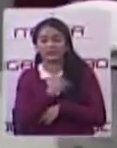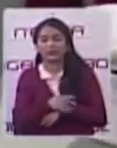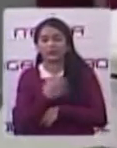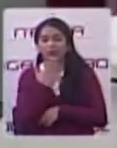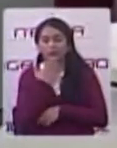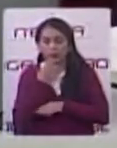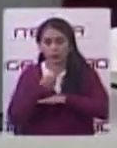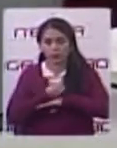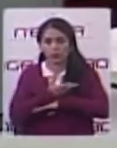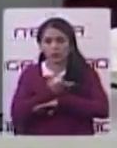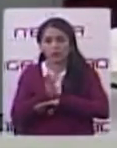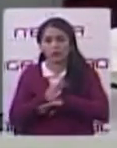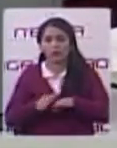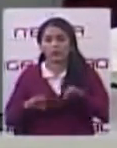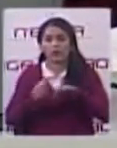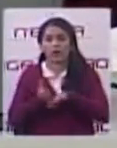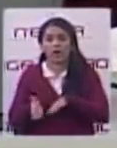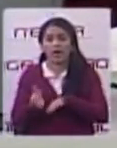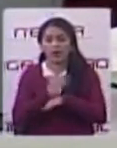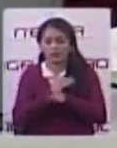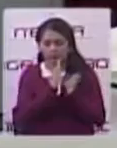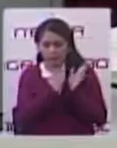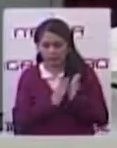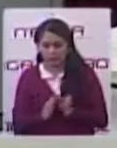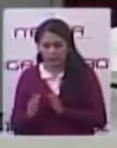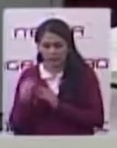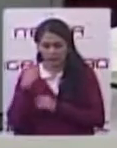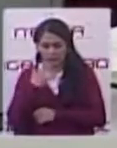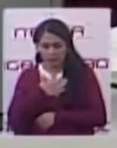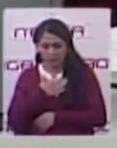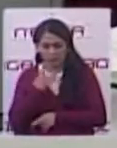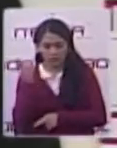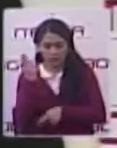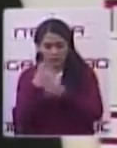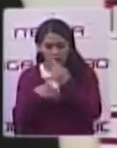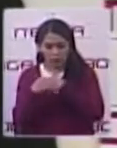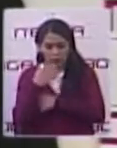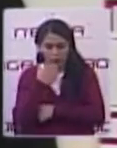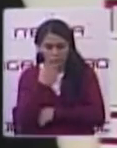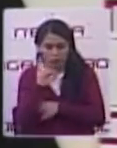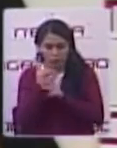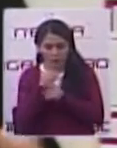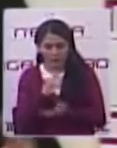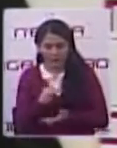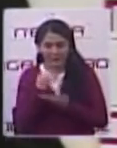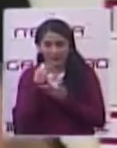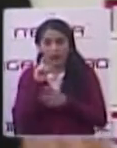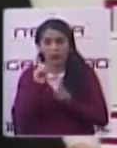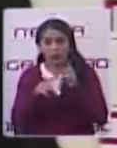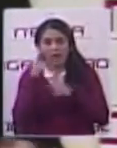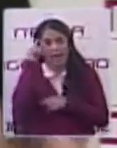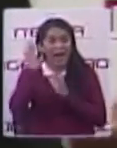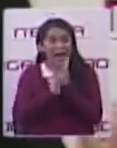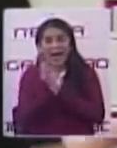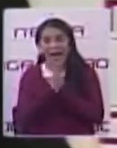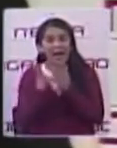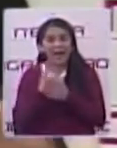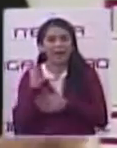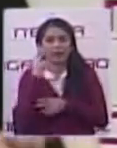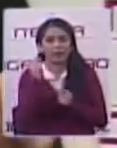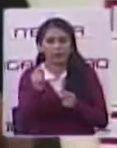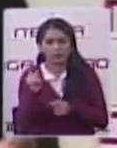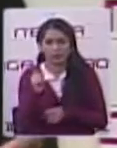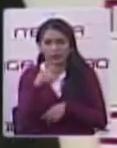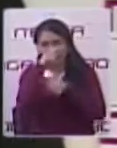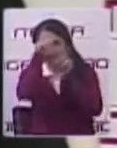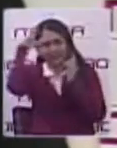primero hacer un análisis de la viabilidad de llevar ese producto. A veces uno se entusiasma y dice, wow, voy a llevar X producto, los